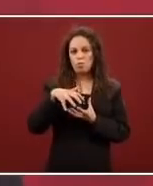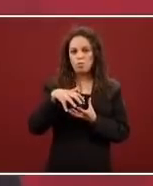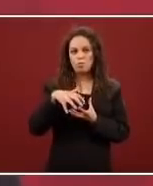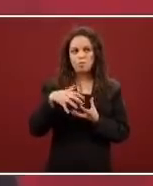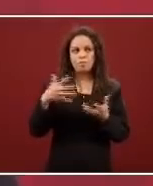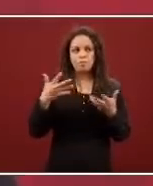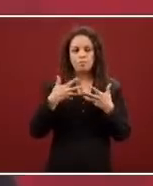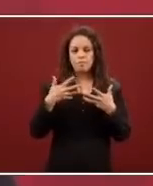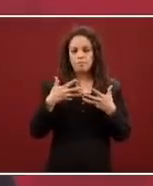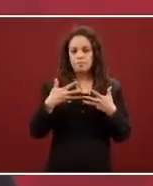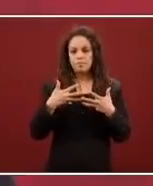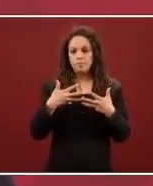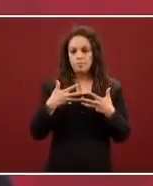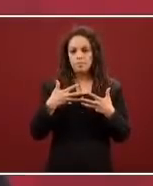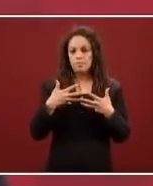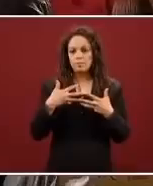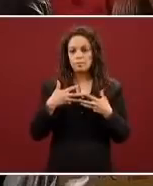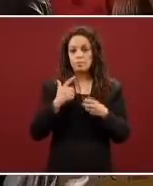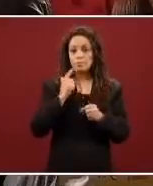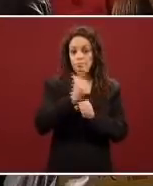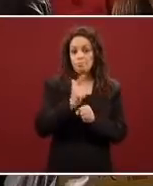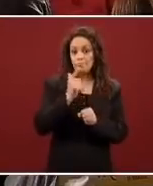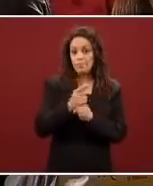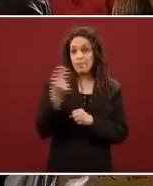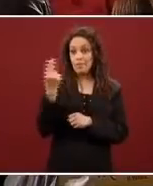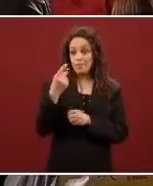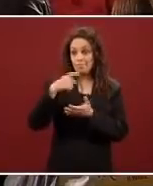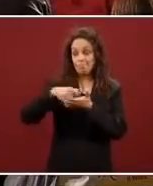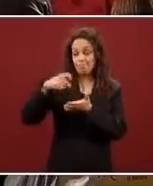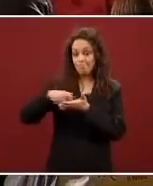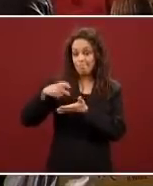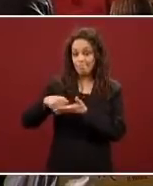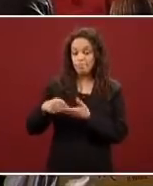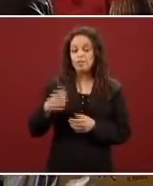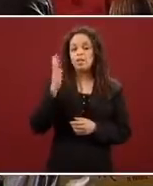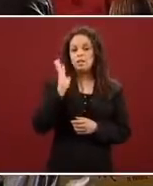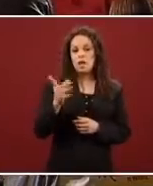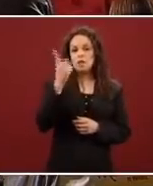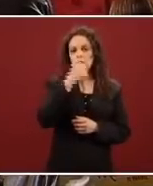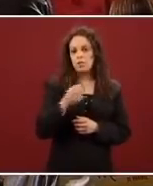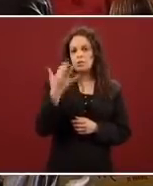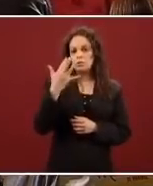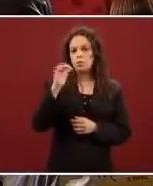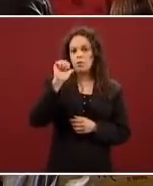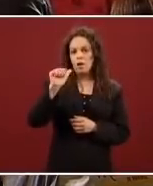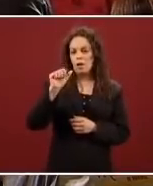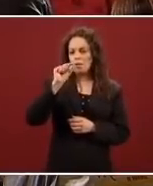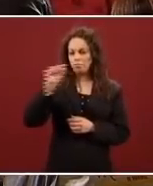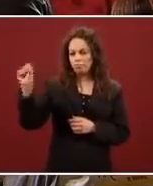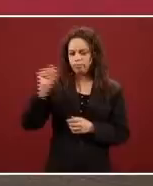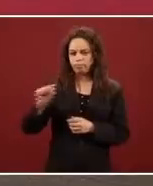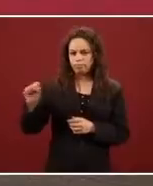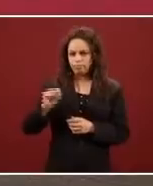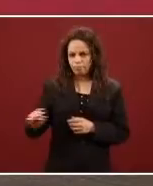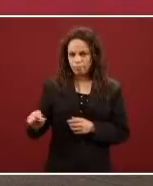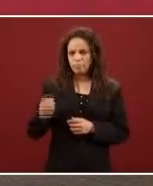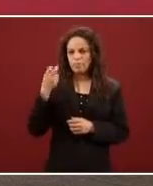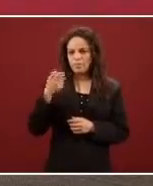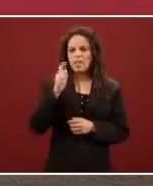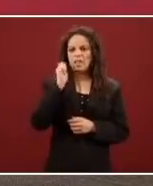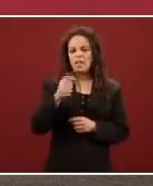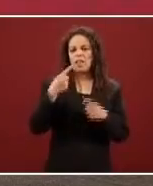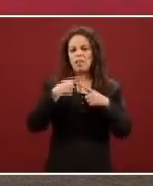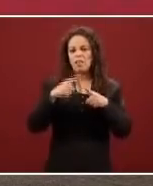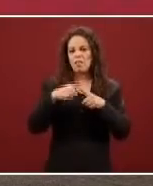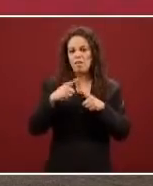de las líneas que se identificaron para compra, son 156 líneas aproximadamente, estamos hablando de tipos de insumos